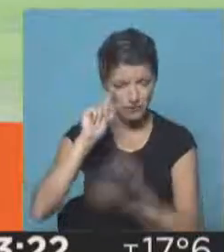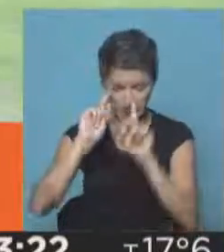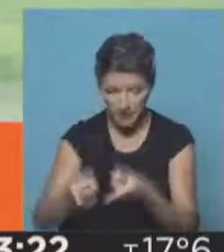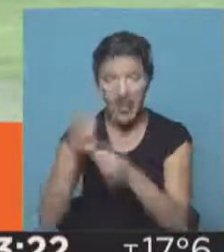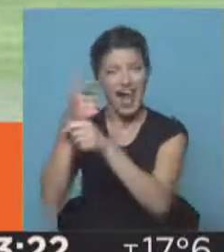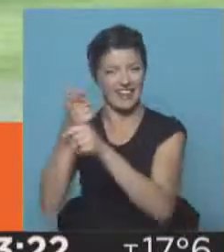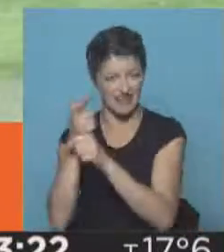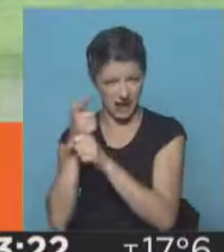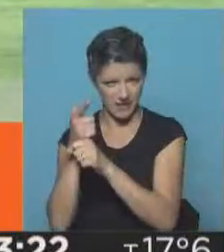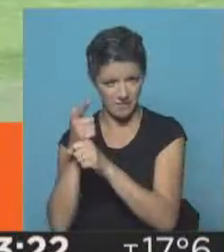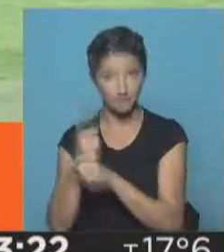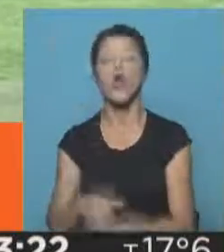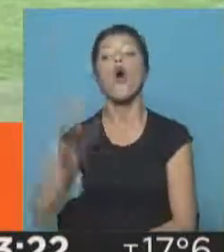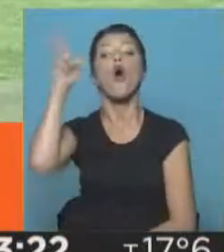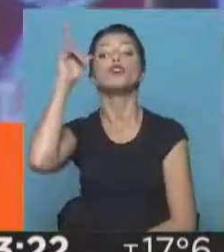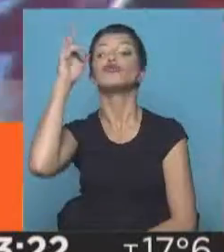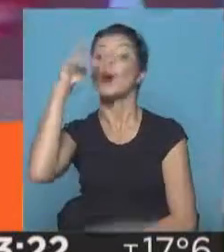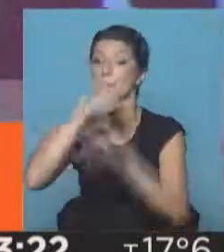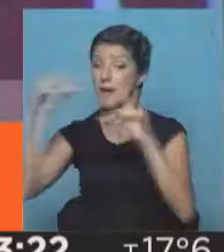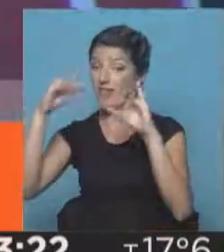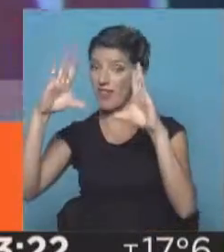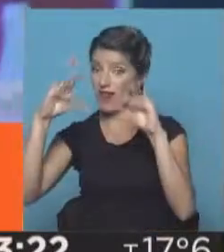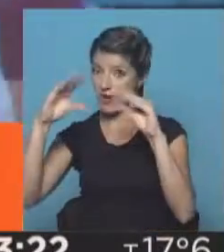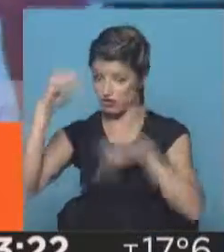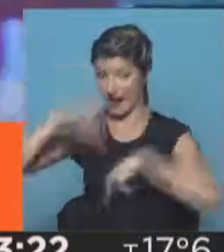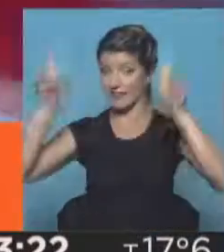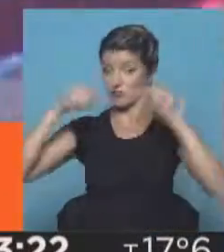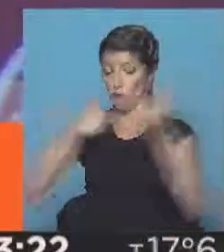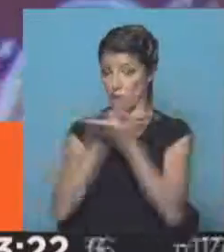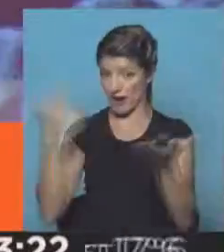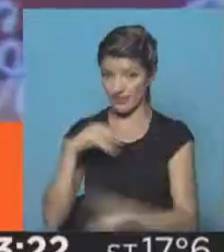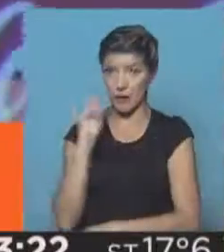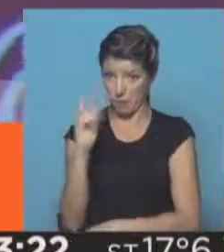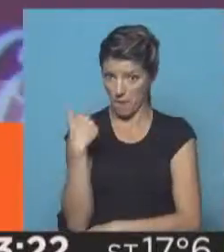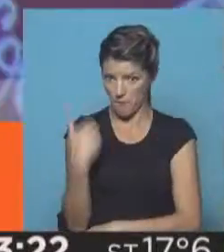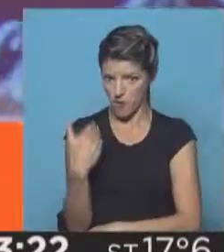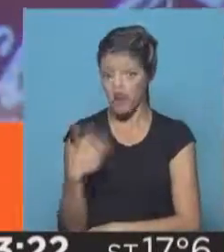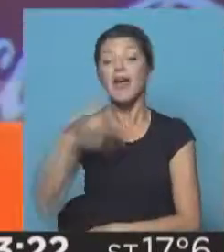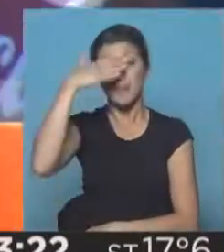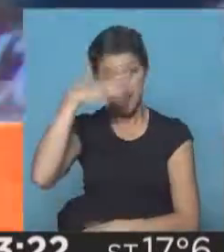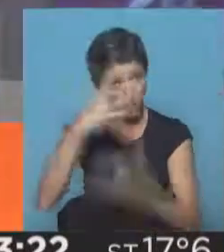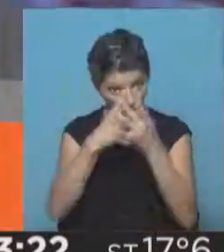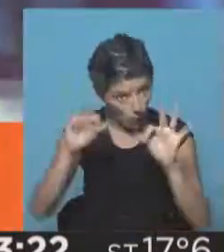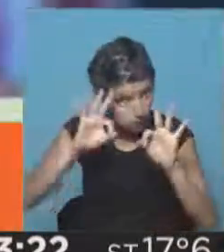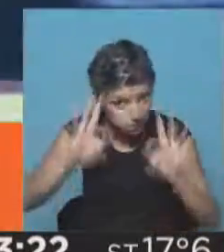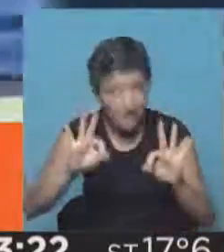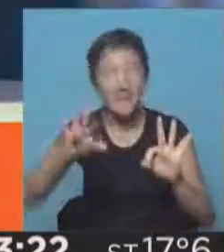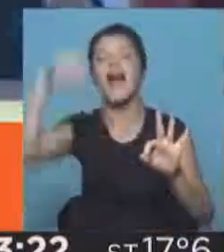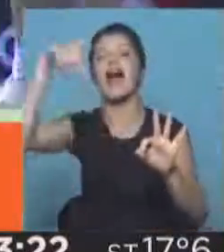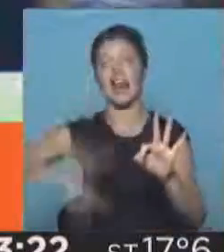paraguayo, 20:30, por supuesto por la televisión pública argentina. Aquí. Y después tendremos aquí, en el